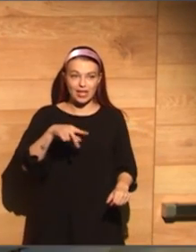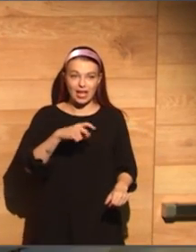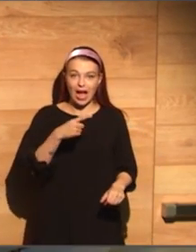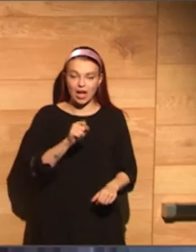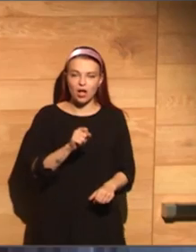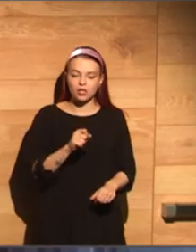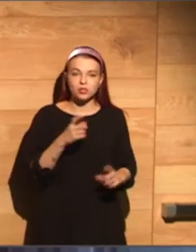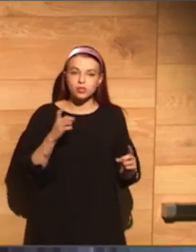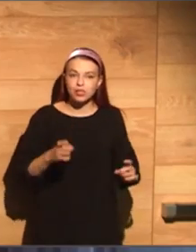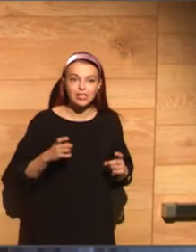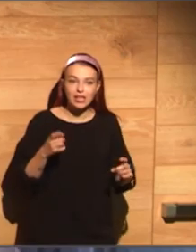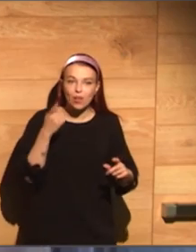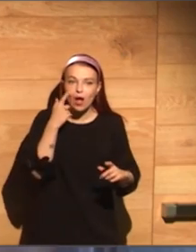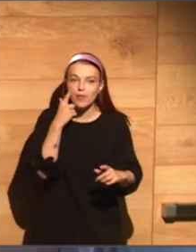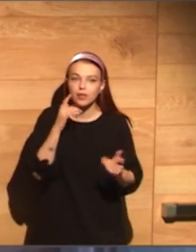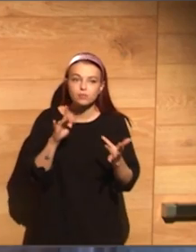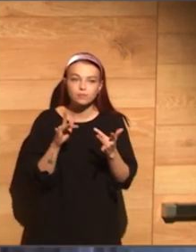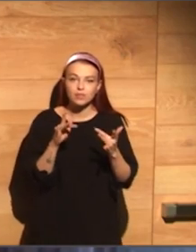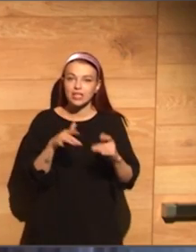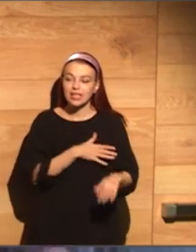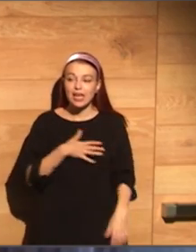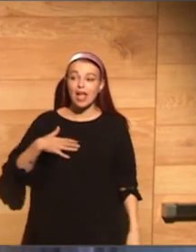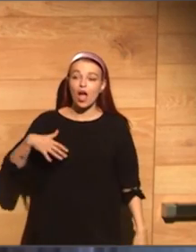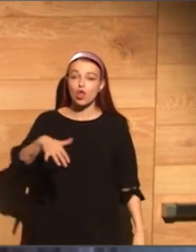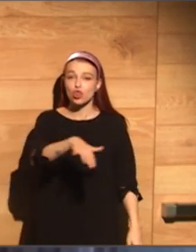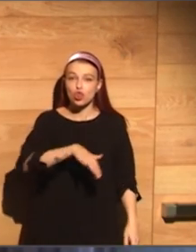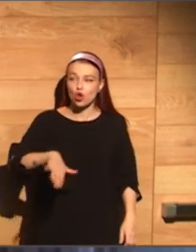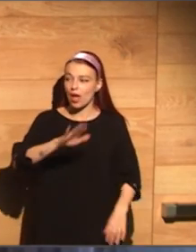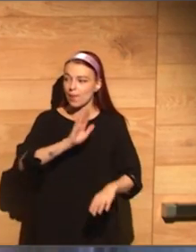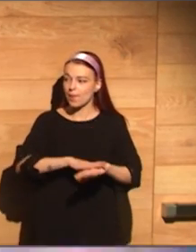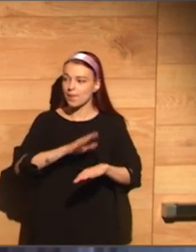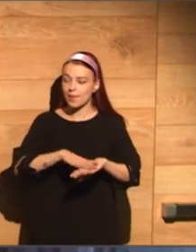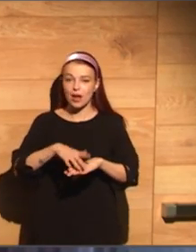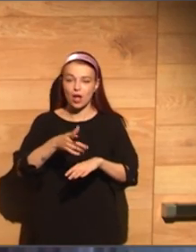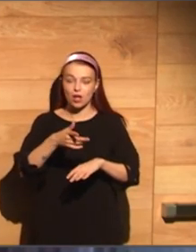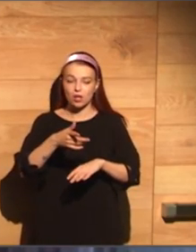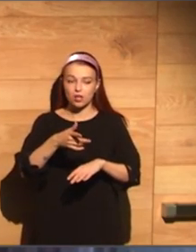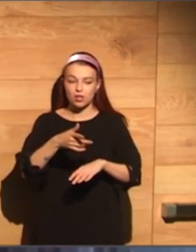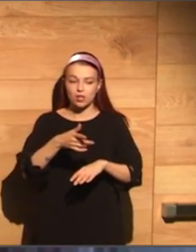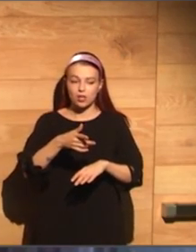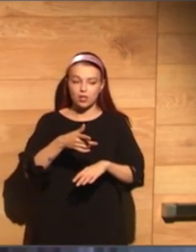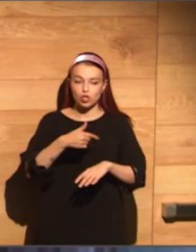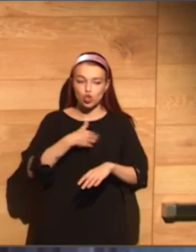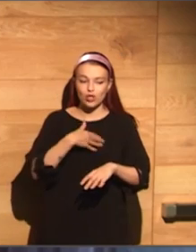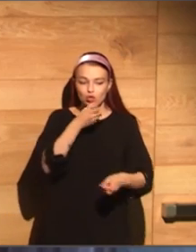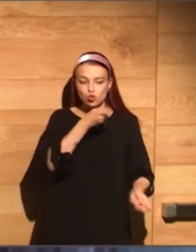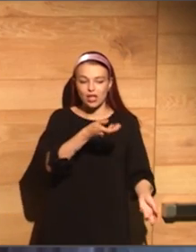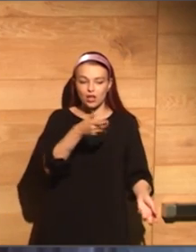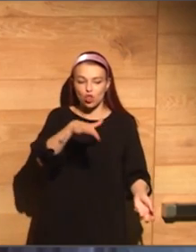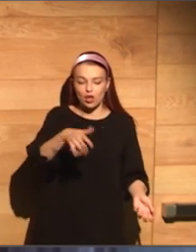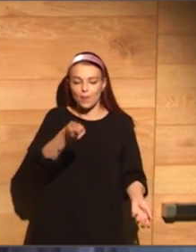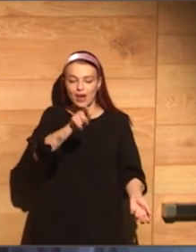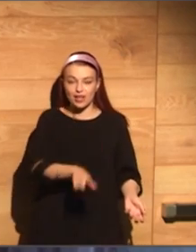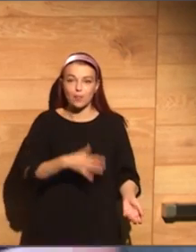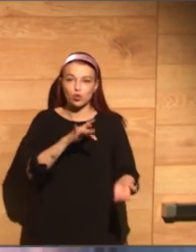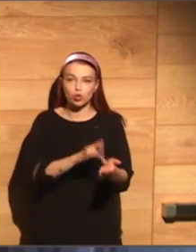todas las formas y maneras posibles, conseguir algún lugar que reflejara eso, pero a todas las puertas que había llamado y todos los palacios que había entonces en